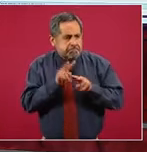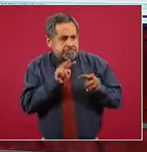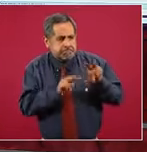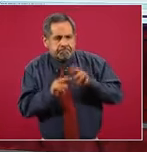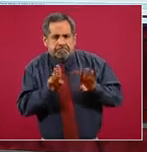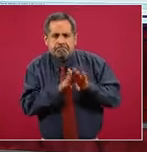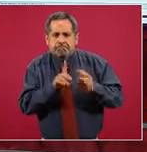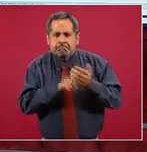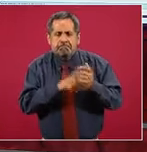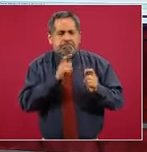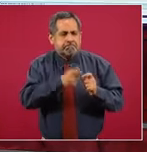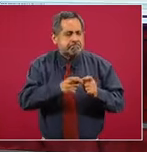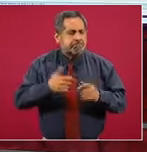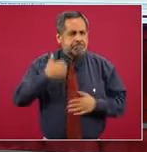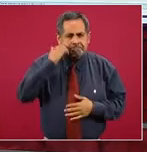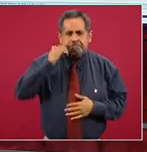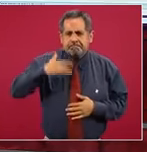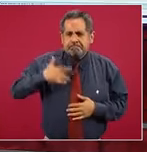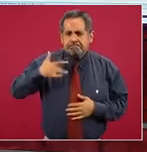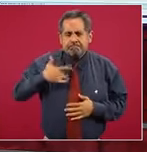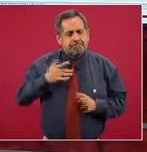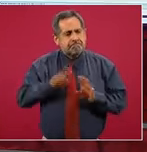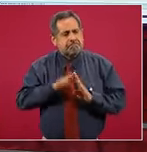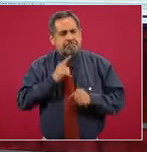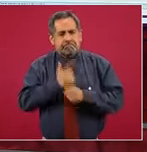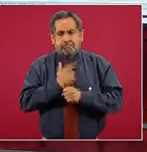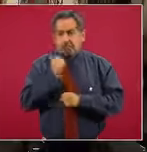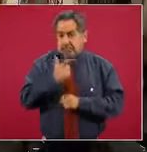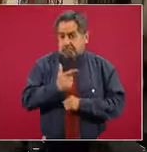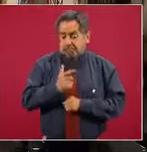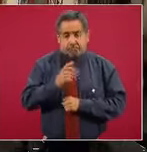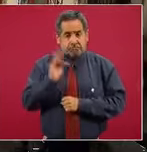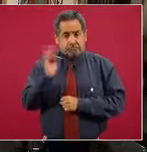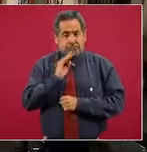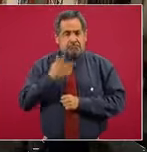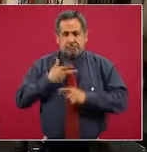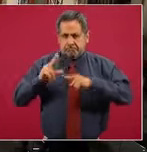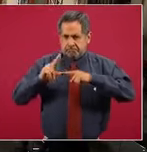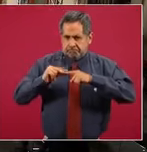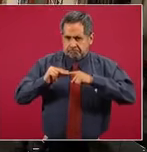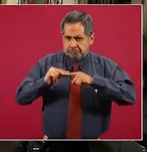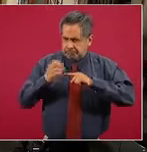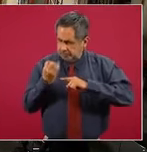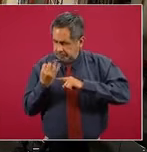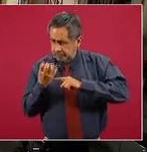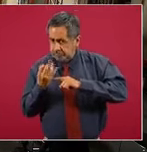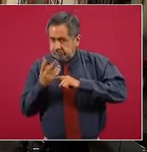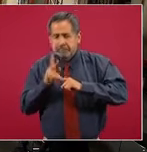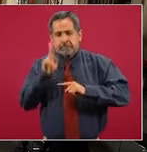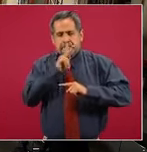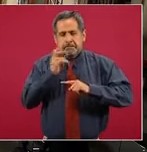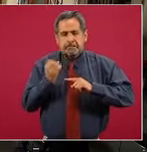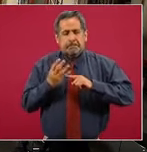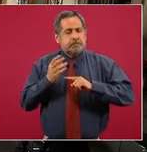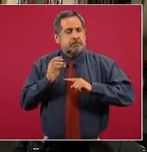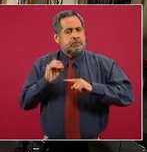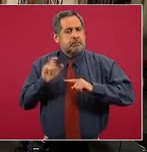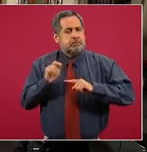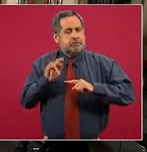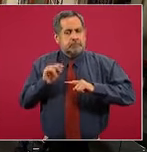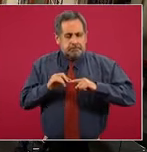ver signos, síntomas, si es posible y si tienen un oxímetro, también estar evaluando la oximetría, estar